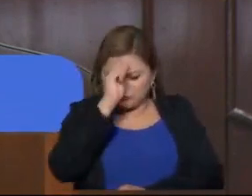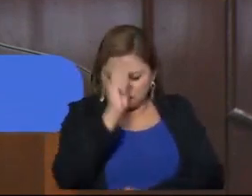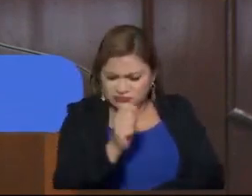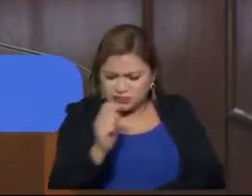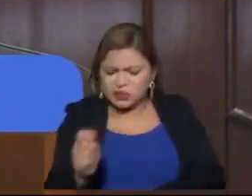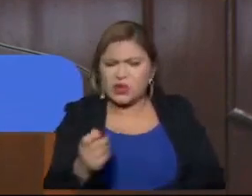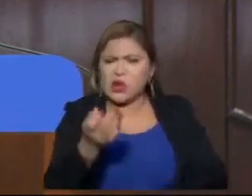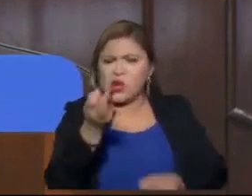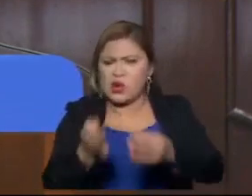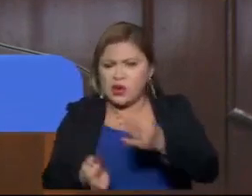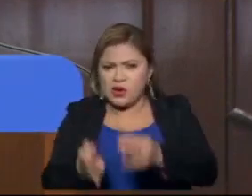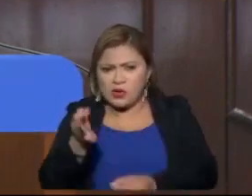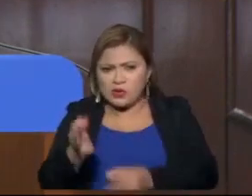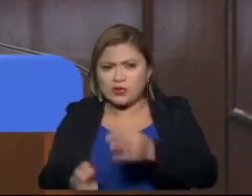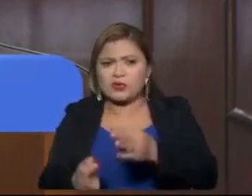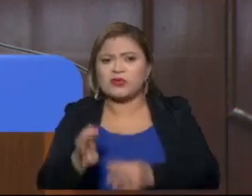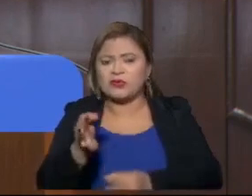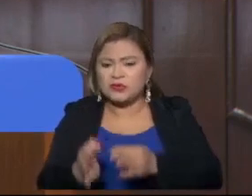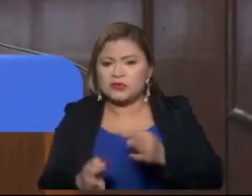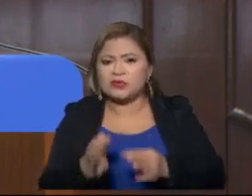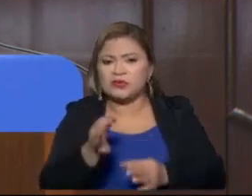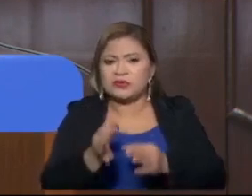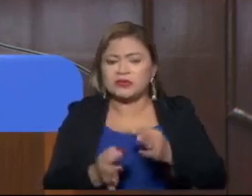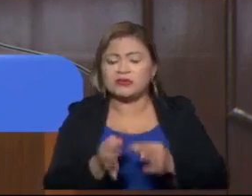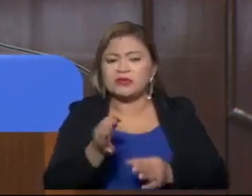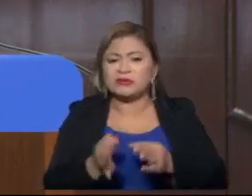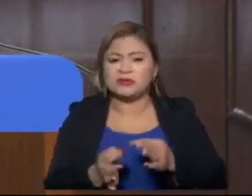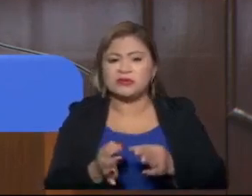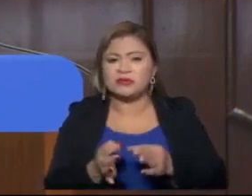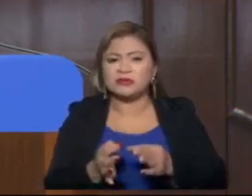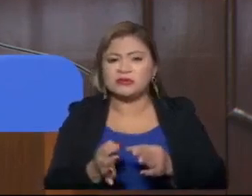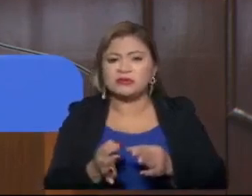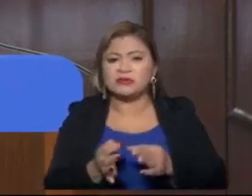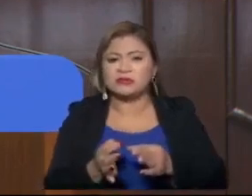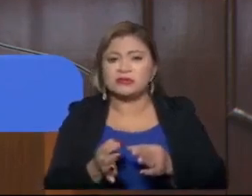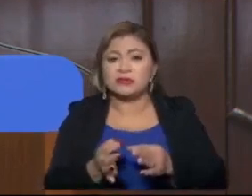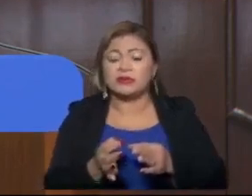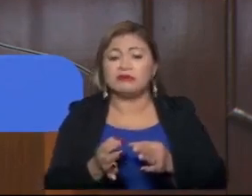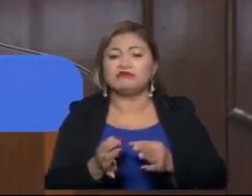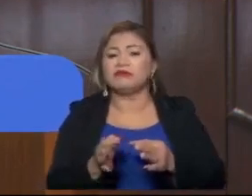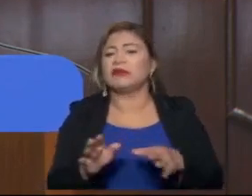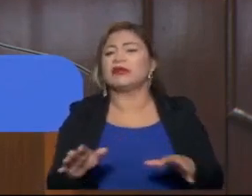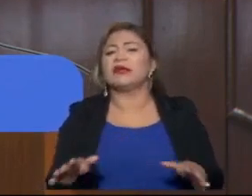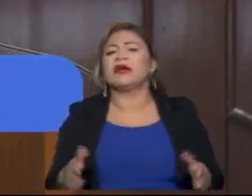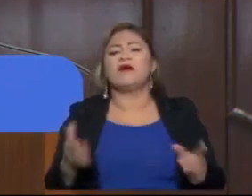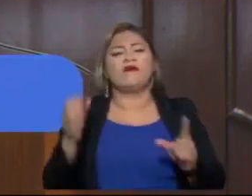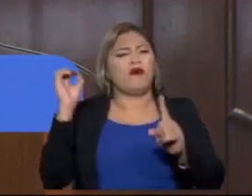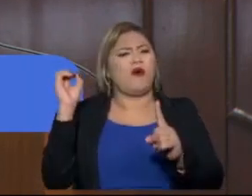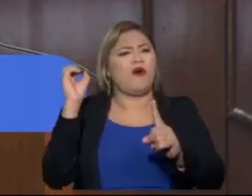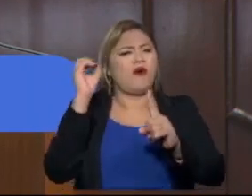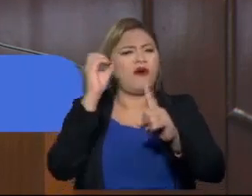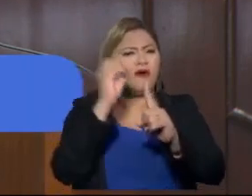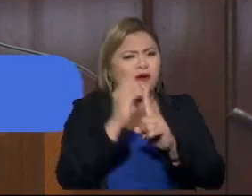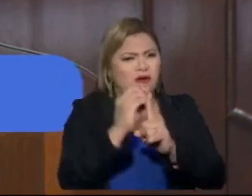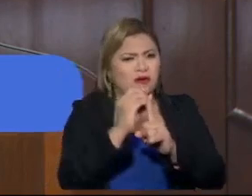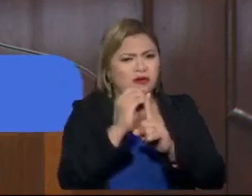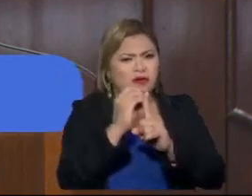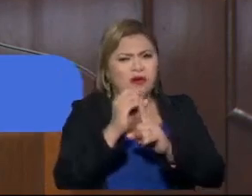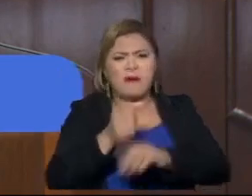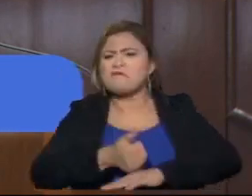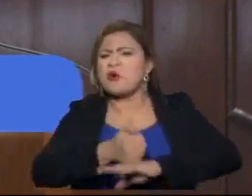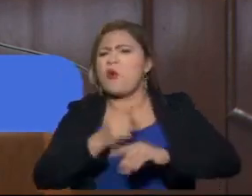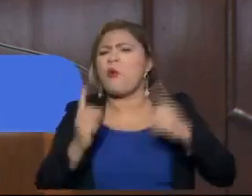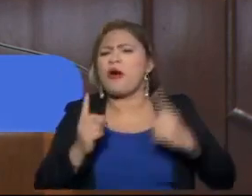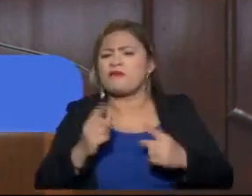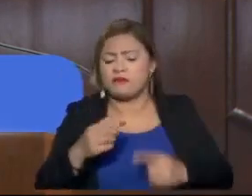justicia y su independencia un objetivo fundamental de mi gobierno.